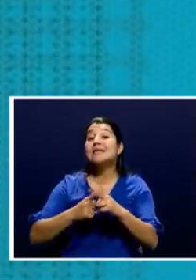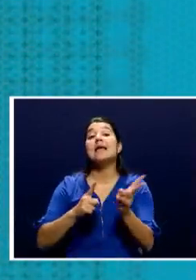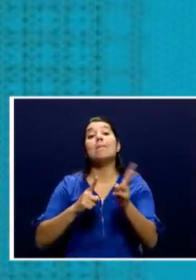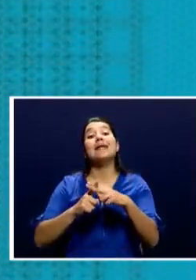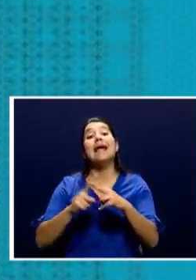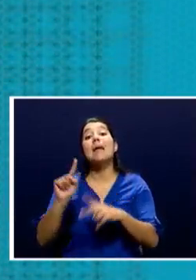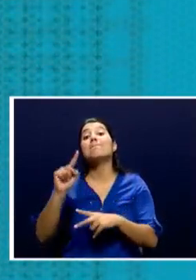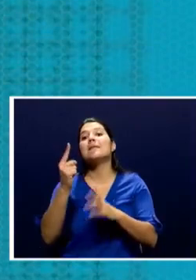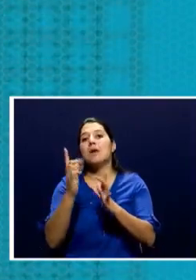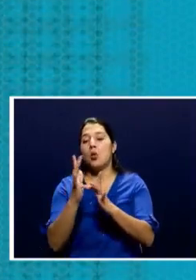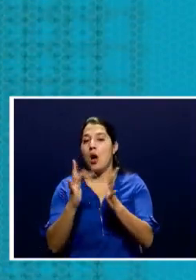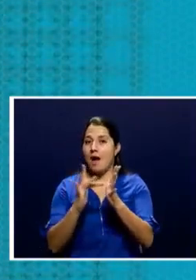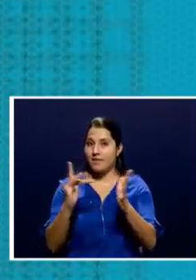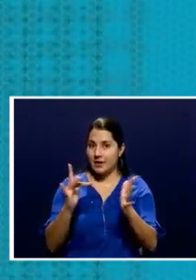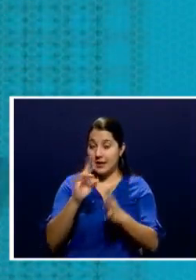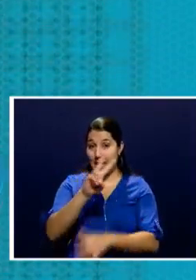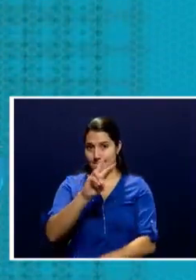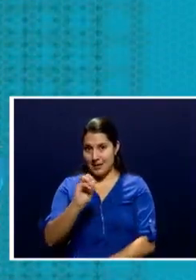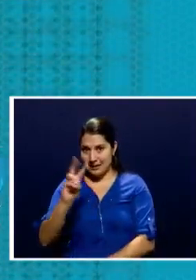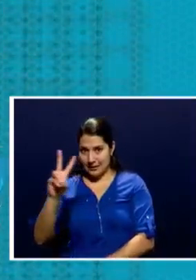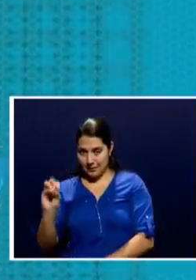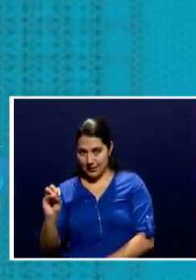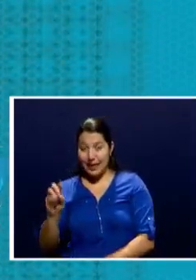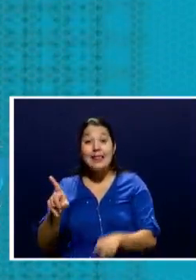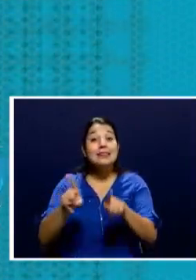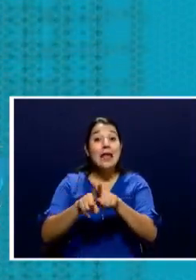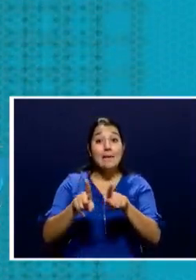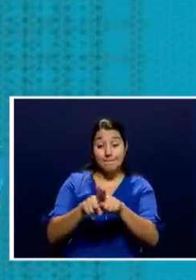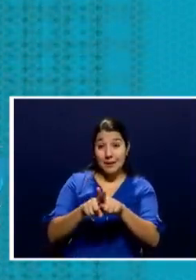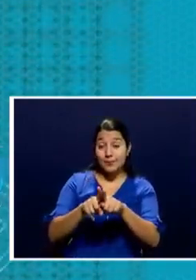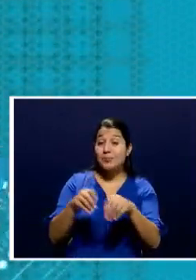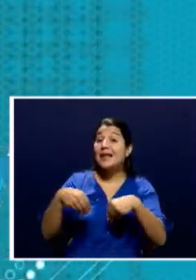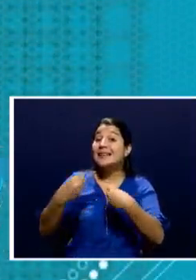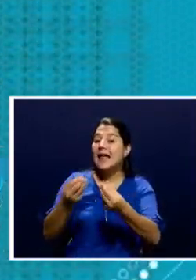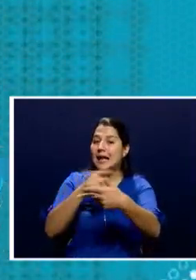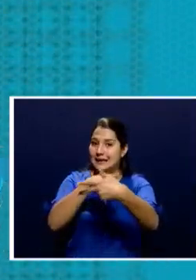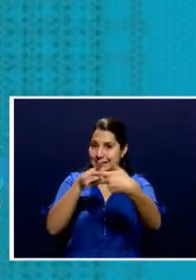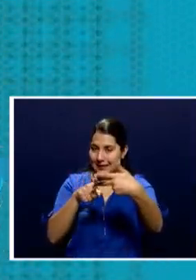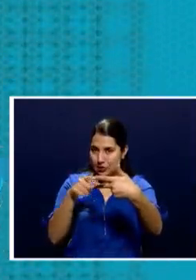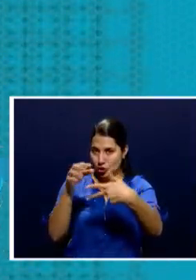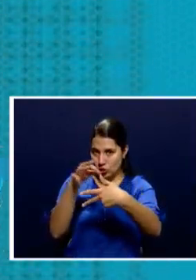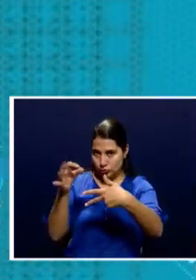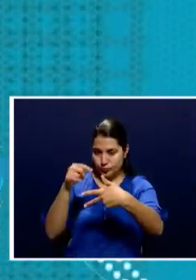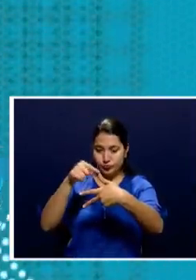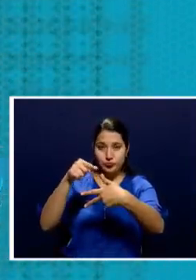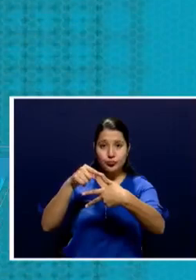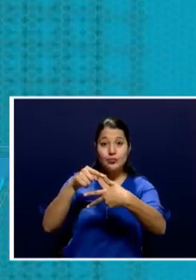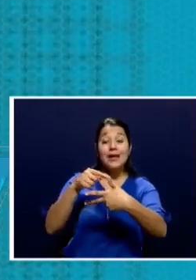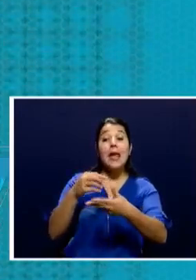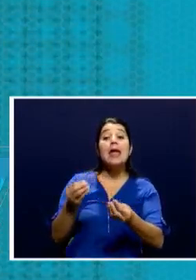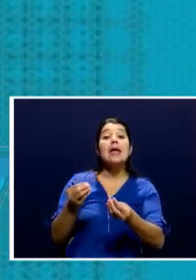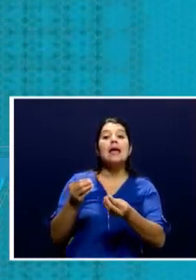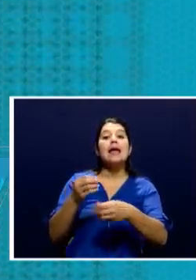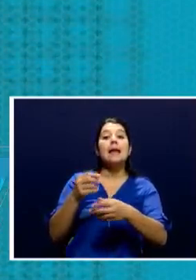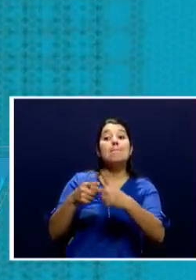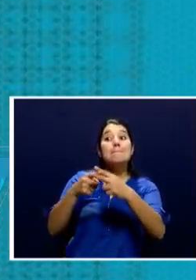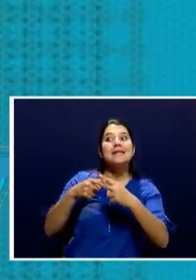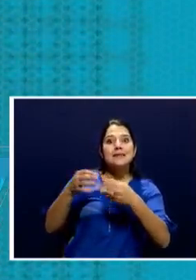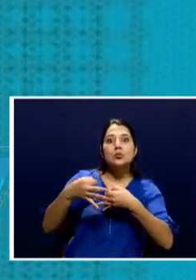del 2020. Adicionalmente, está brindando las siguientes 3 opciones: extensión en el plazo de pago en